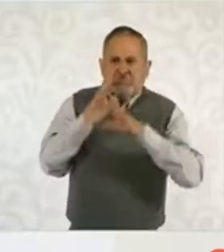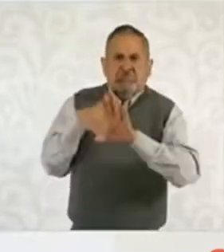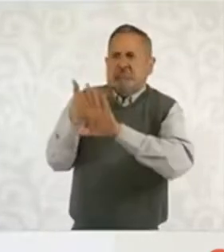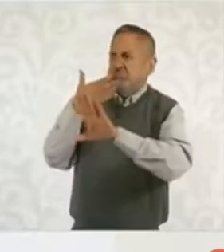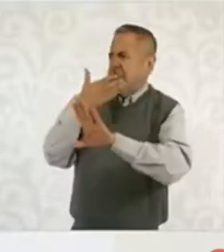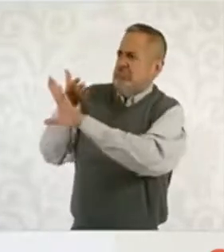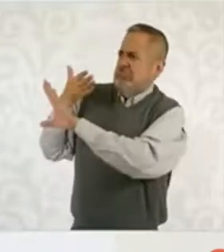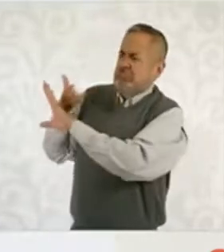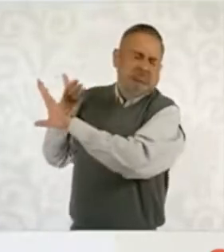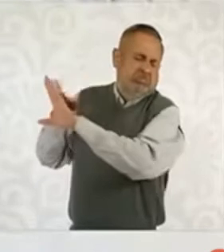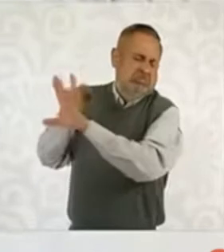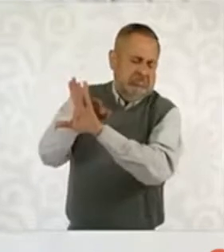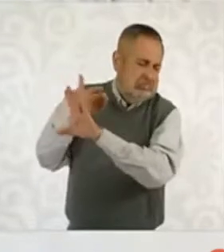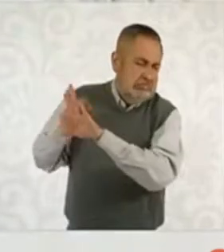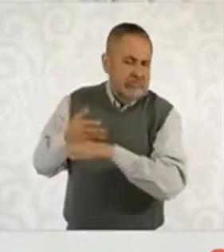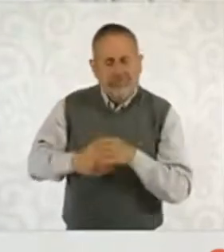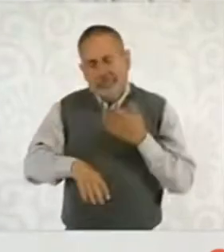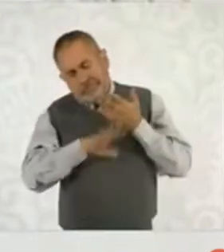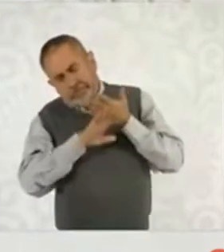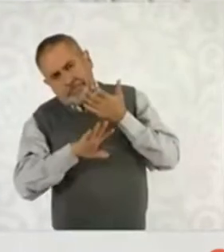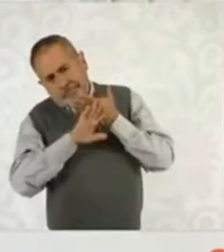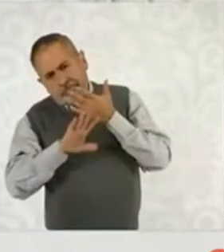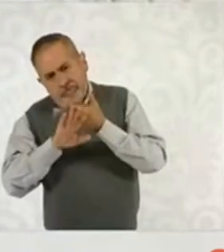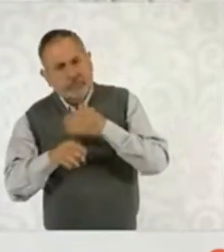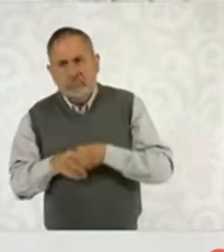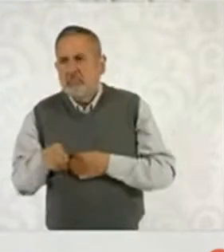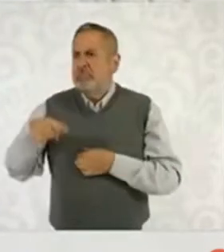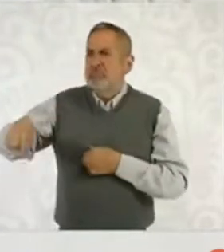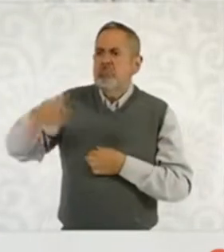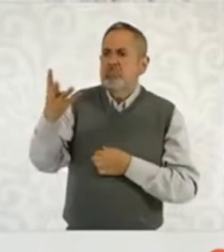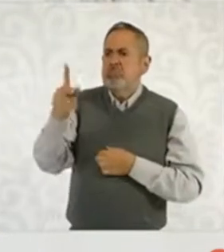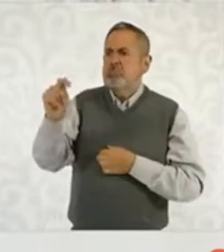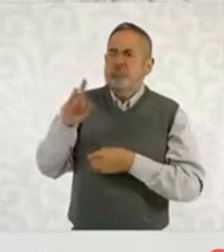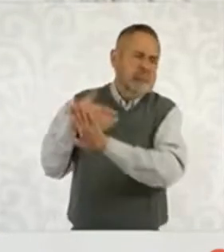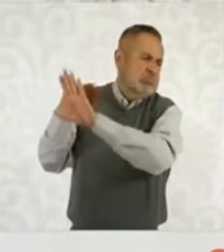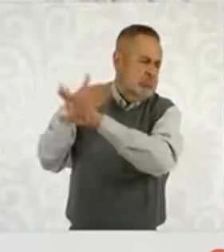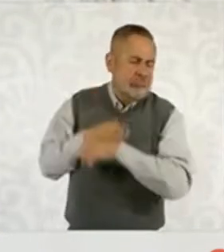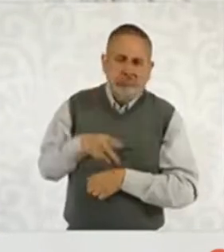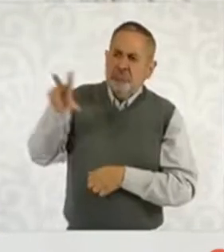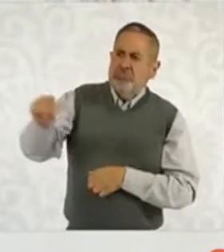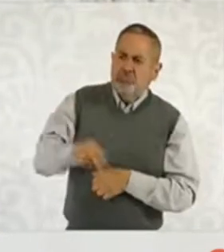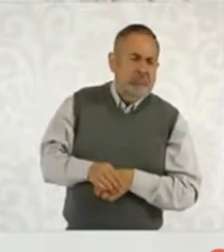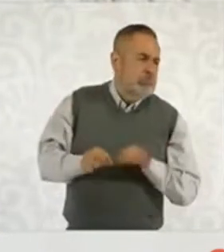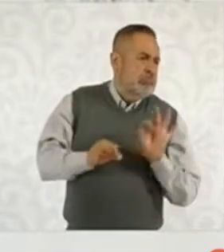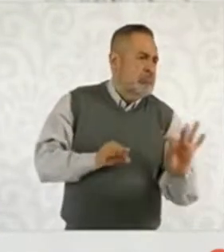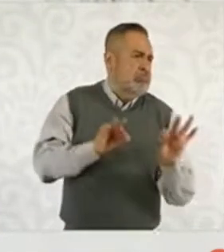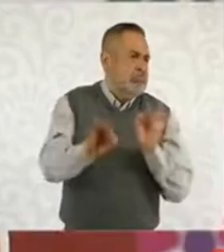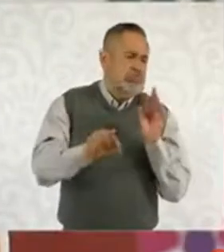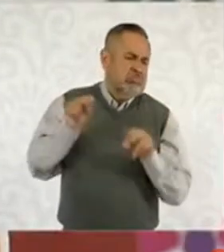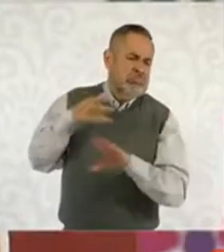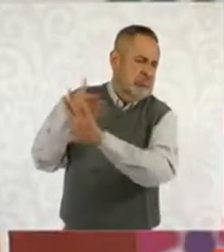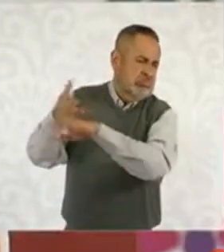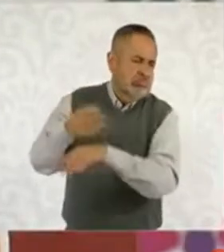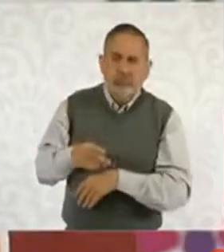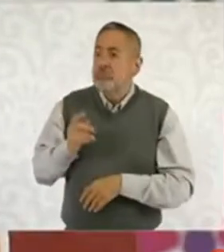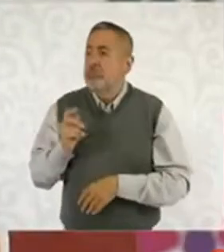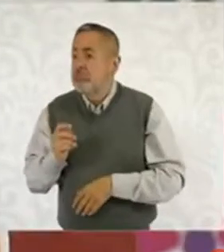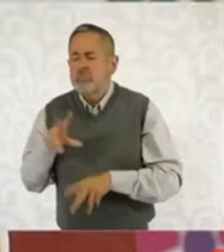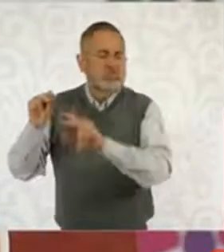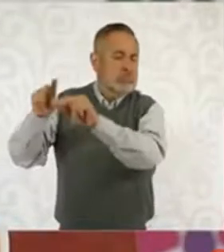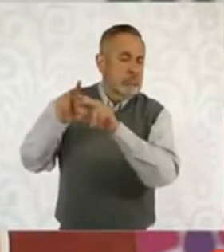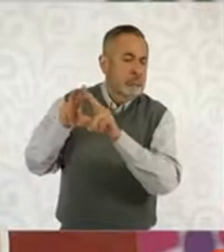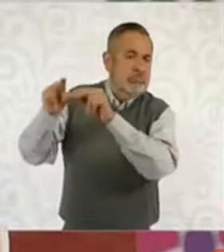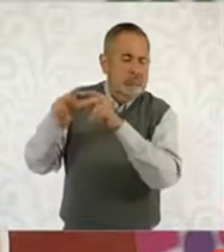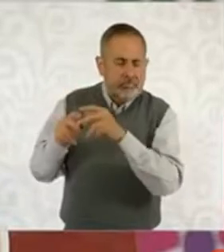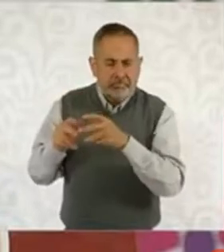contra de el gobierno, de la Cuarta Transformación, hay que votar en contra, independientemente de cuál sea o qué